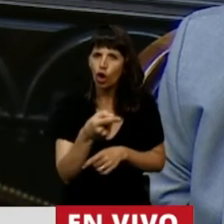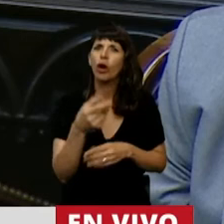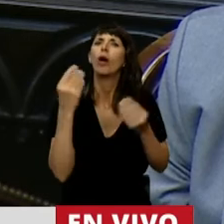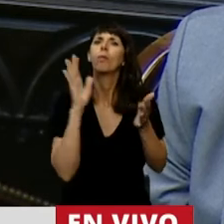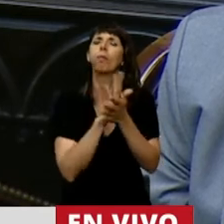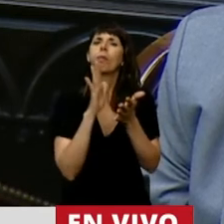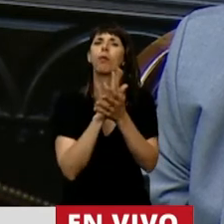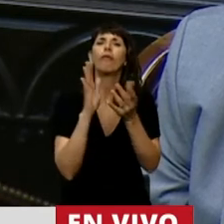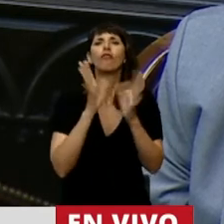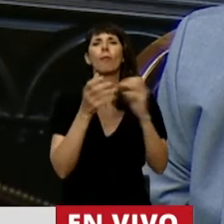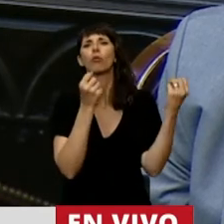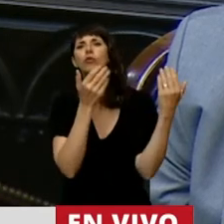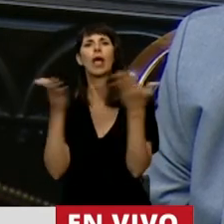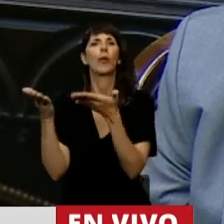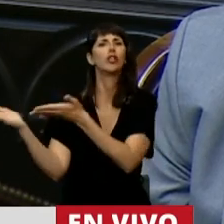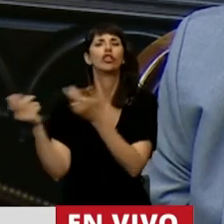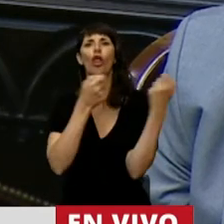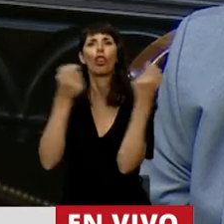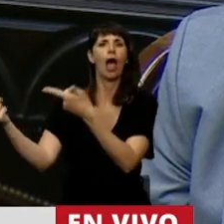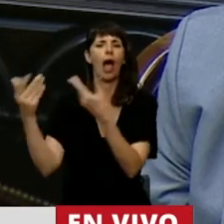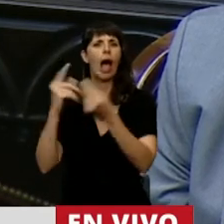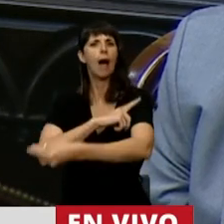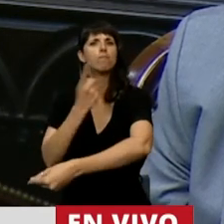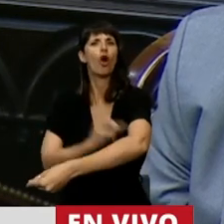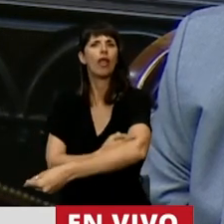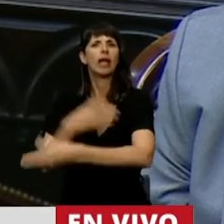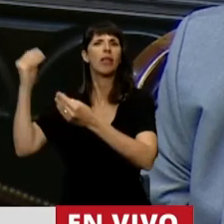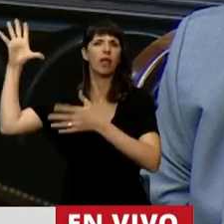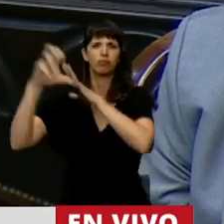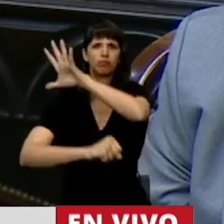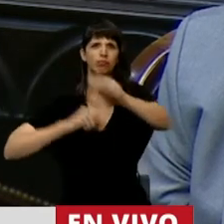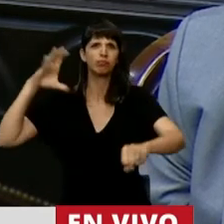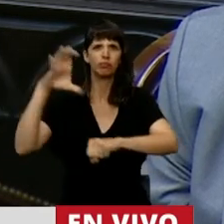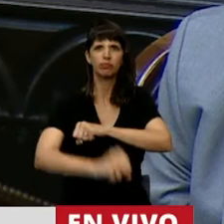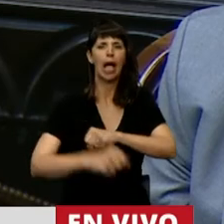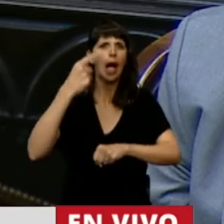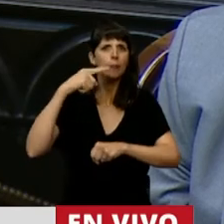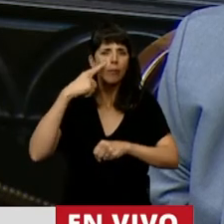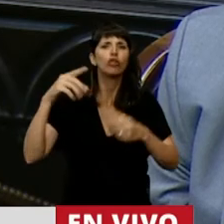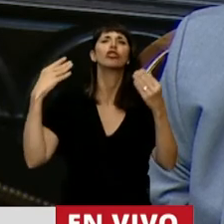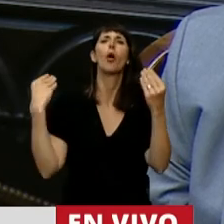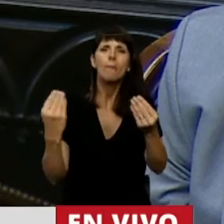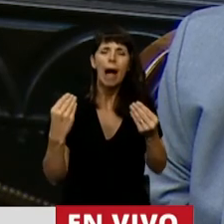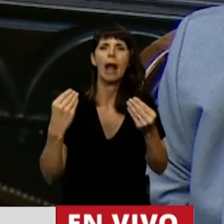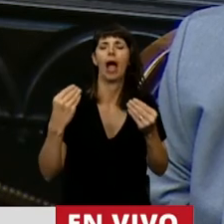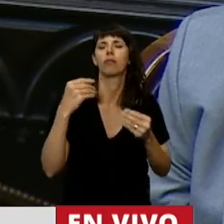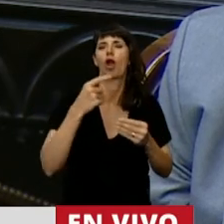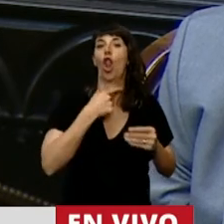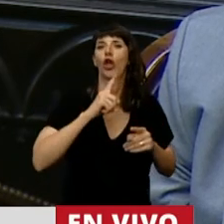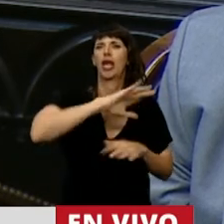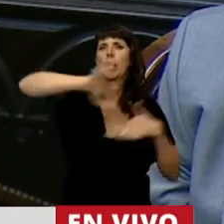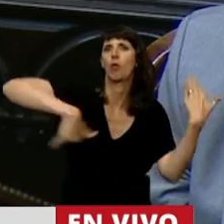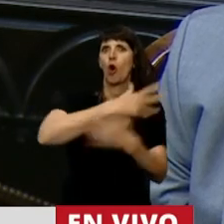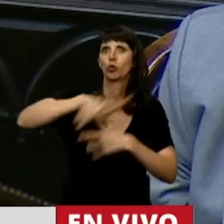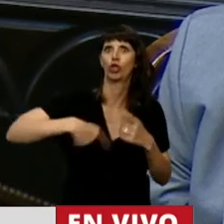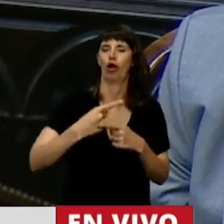poderes coloniales que quieren debilitar la revolución. Cada hijo del pueblo que no nace es un hombre